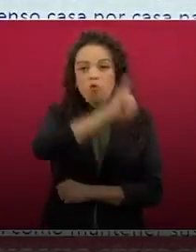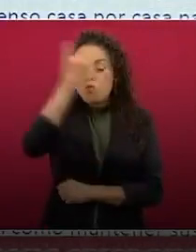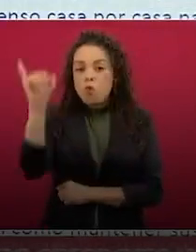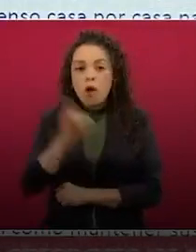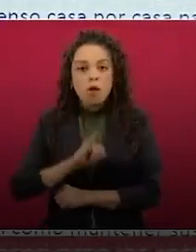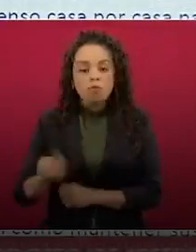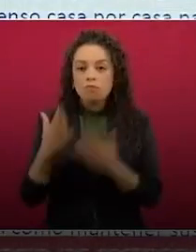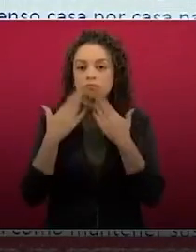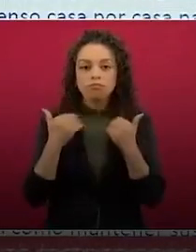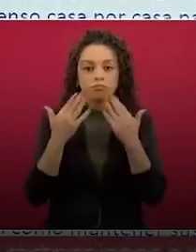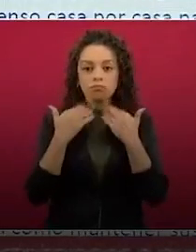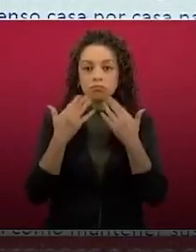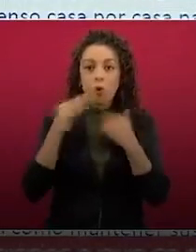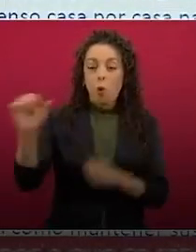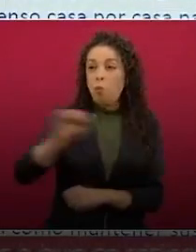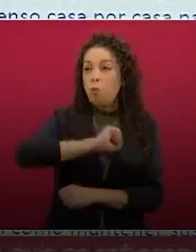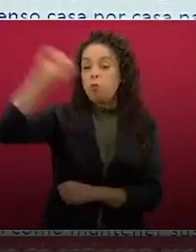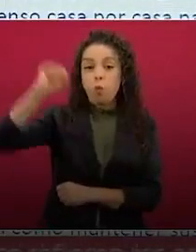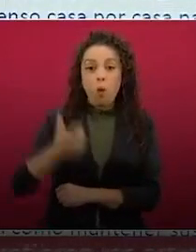habido gasolinazos.